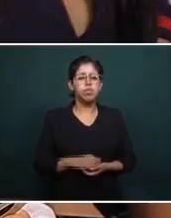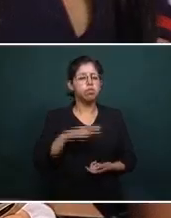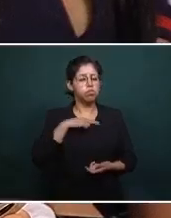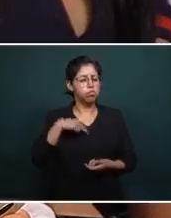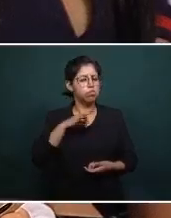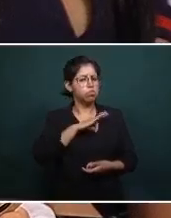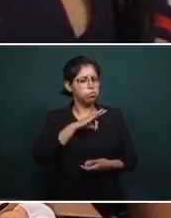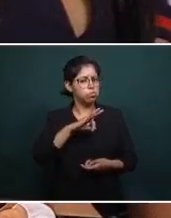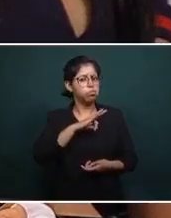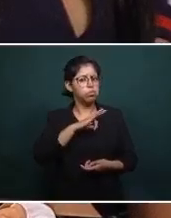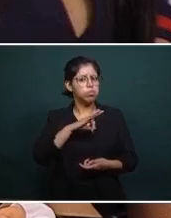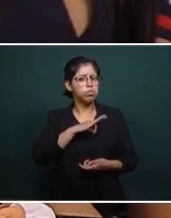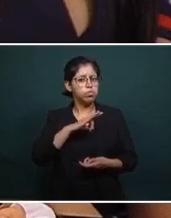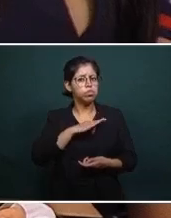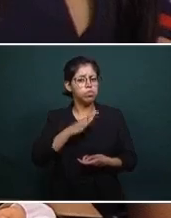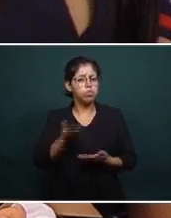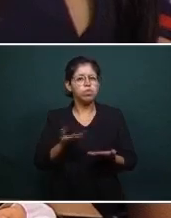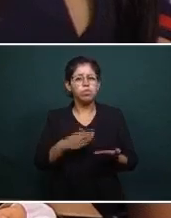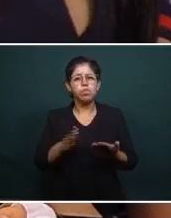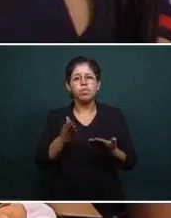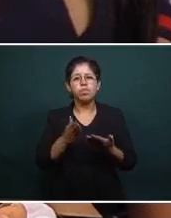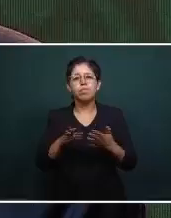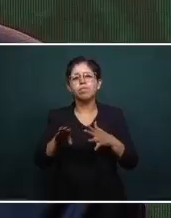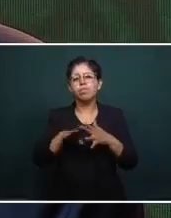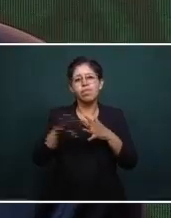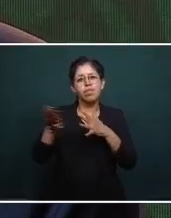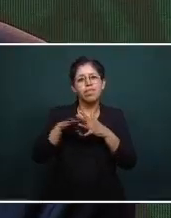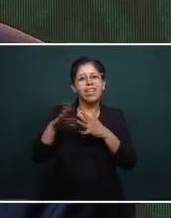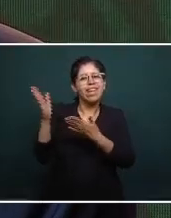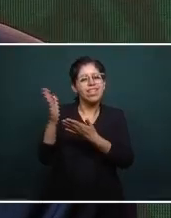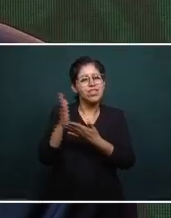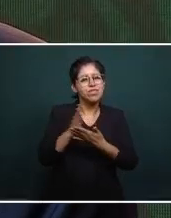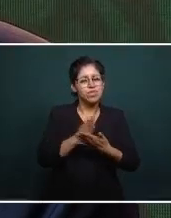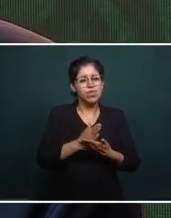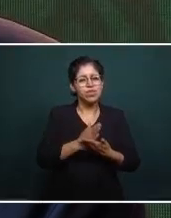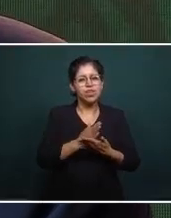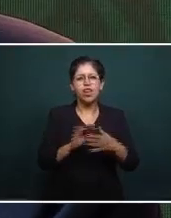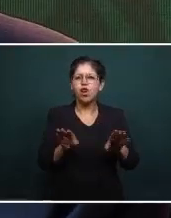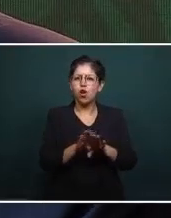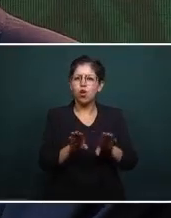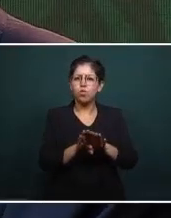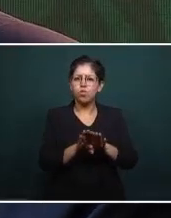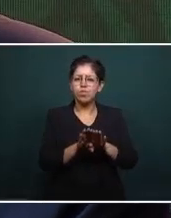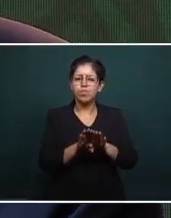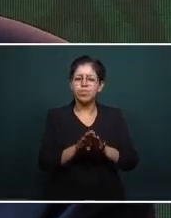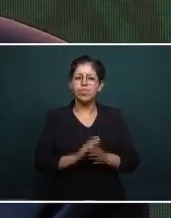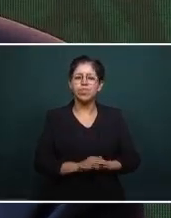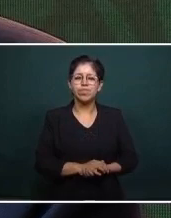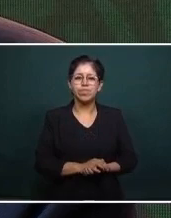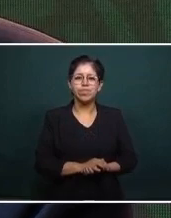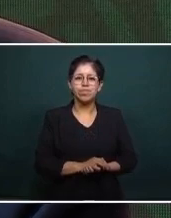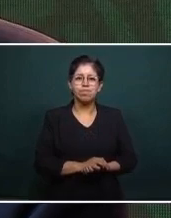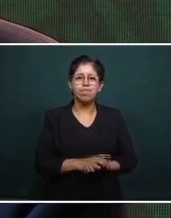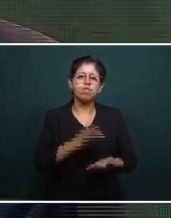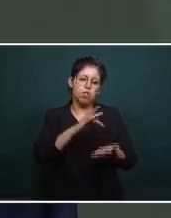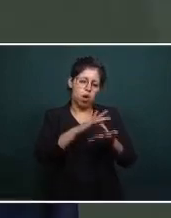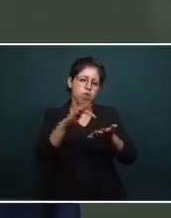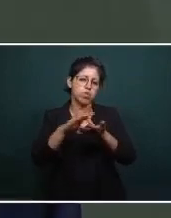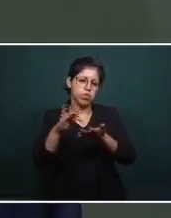atemperar el flujo migratorio y a resolver el fenómeno de la